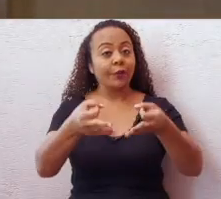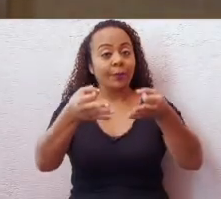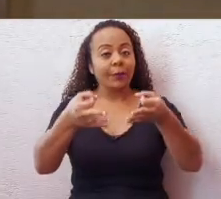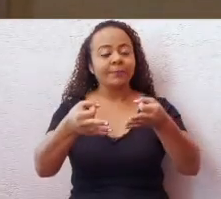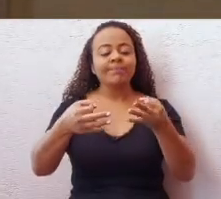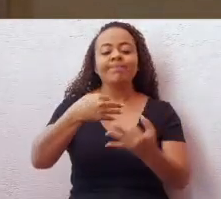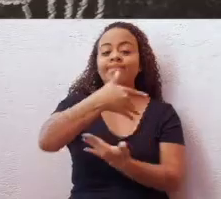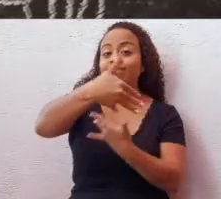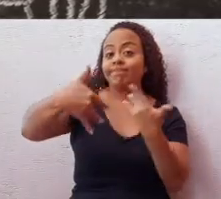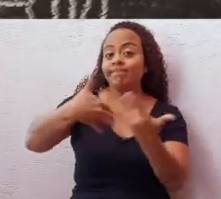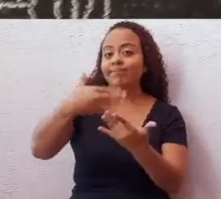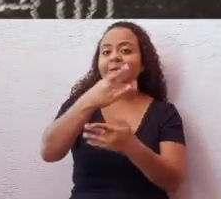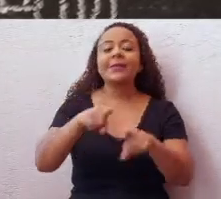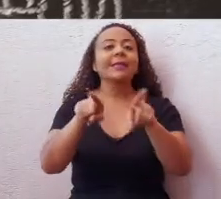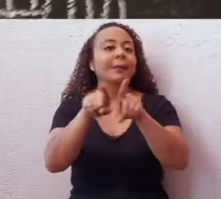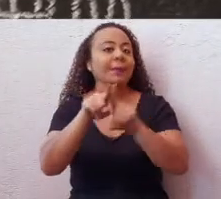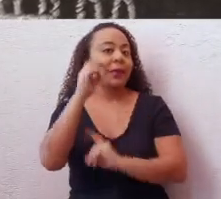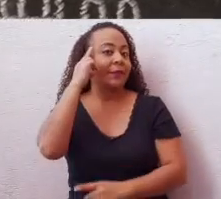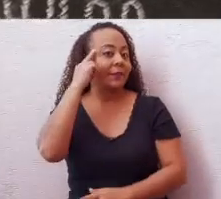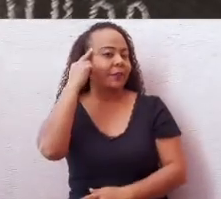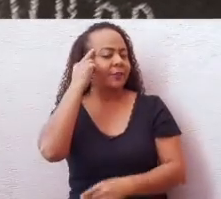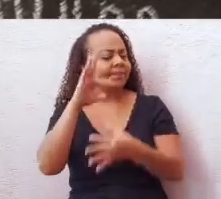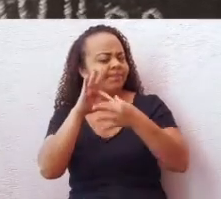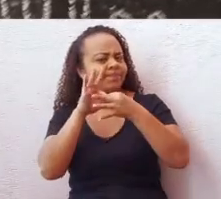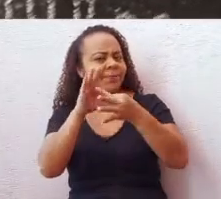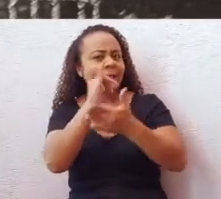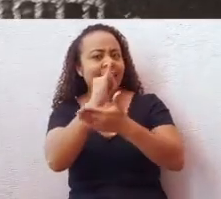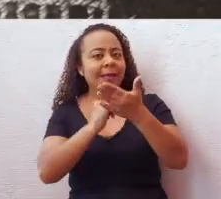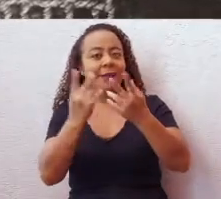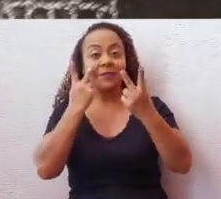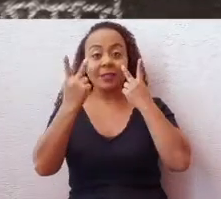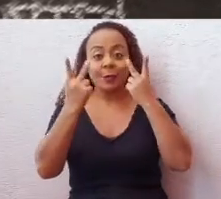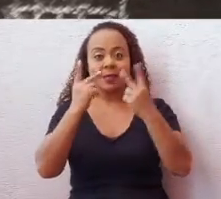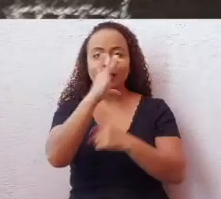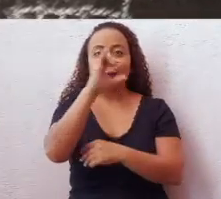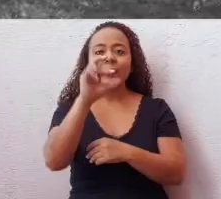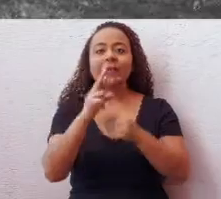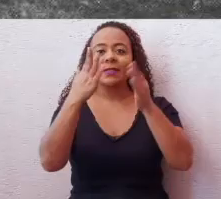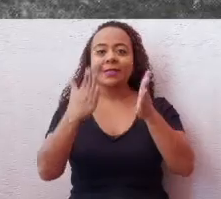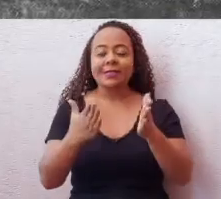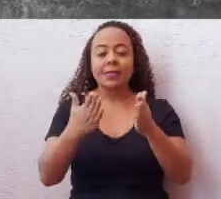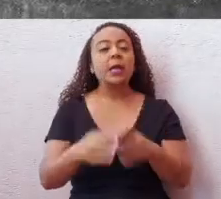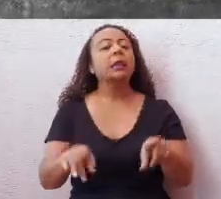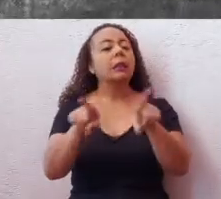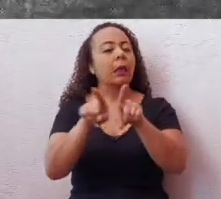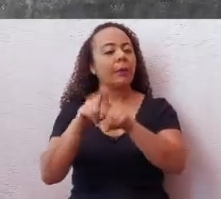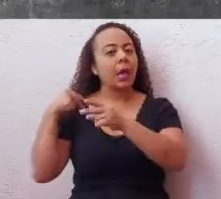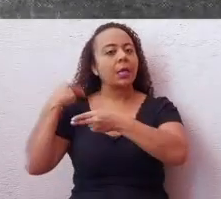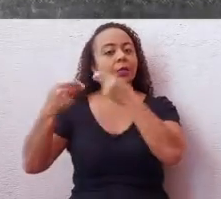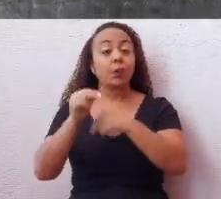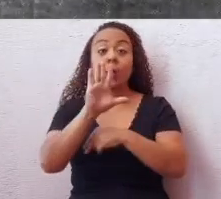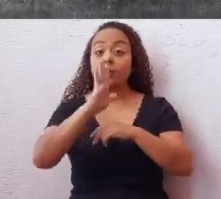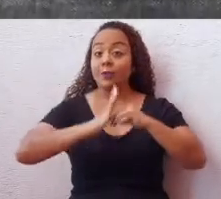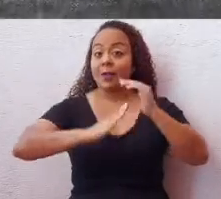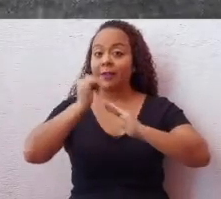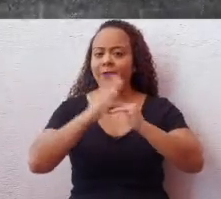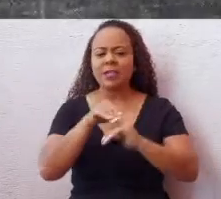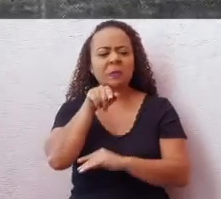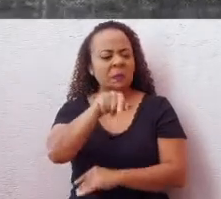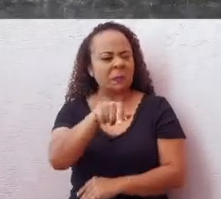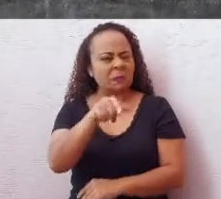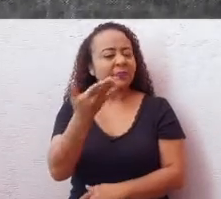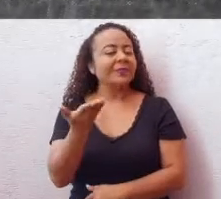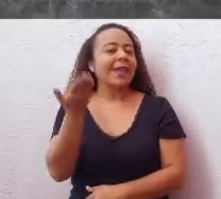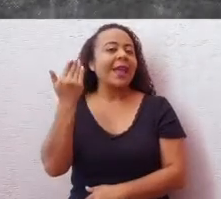la interacción y la reflexión en torno a las artes visuales costarricenses así como la historia de su edificio que